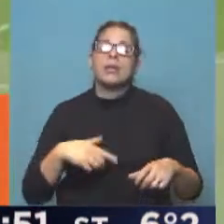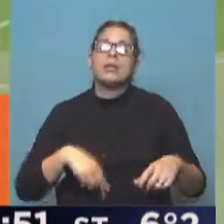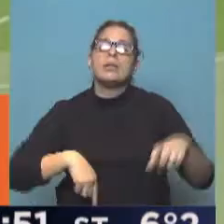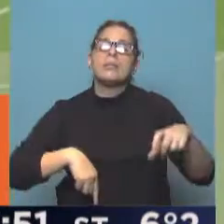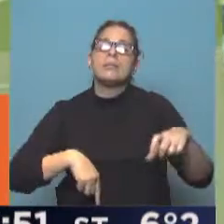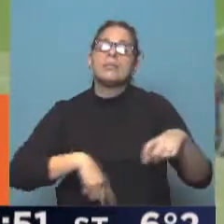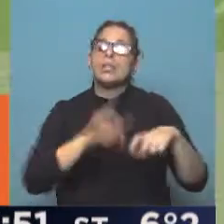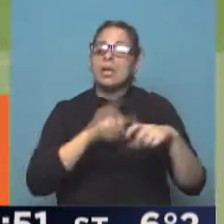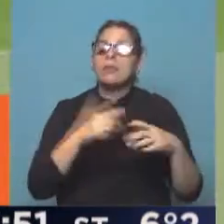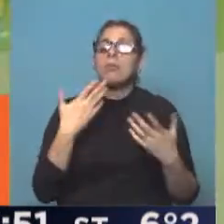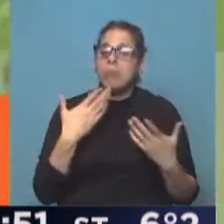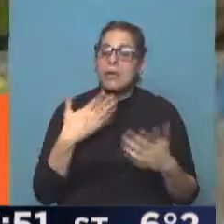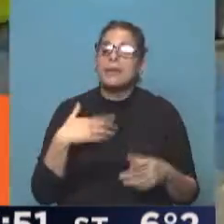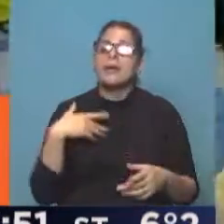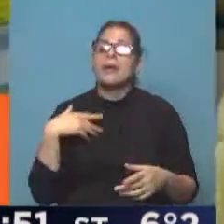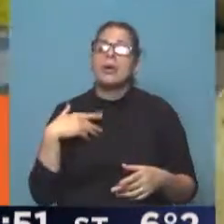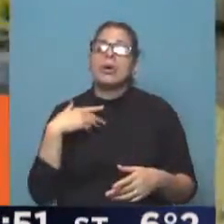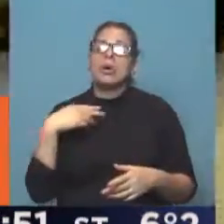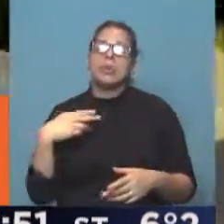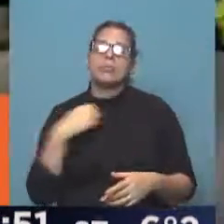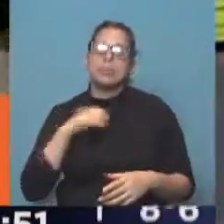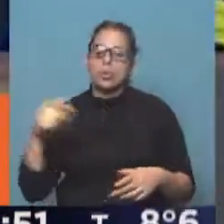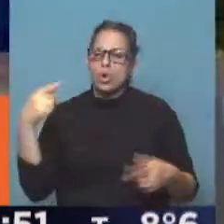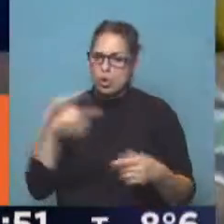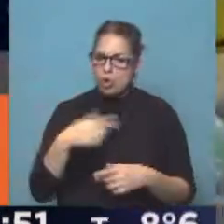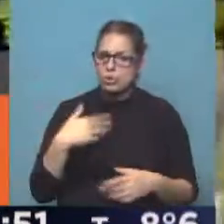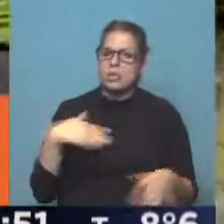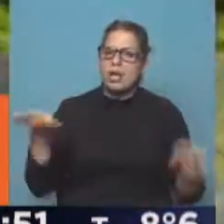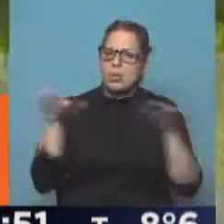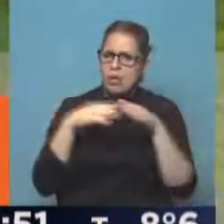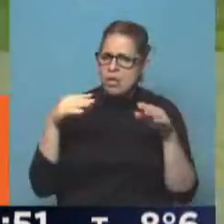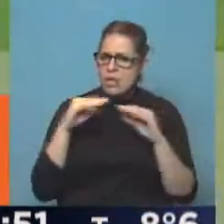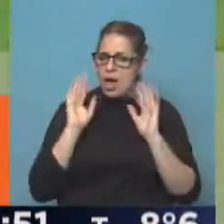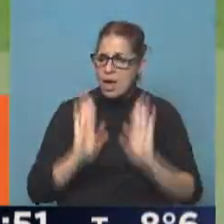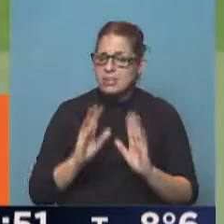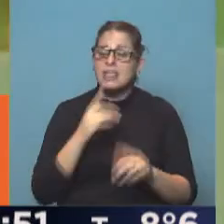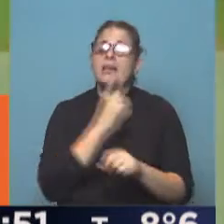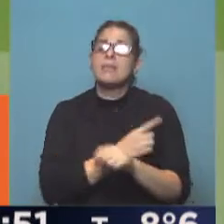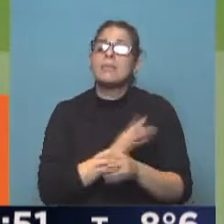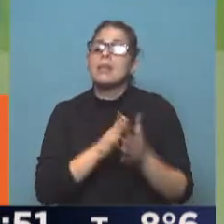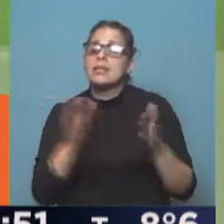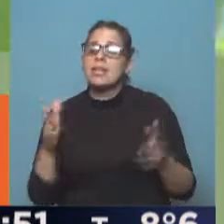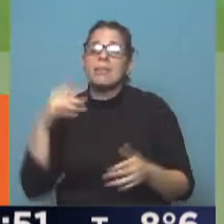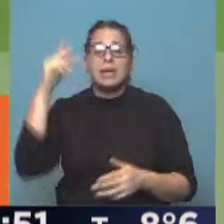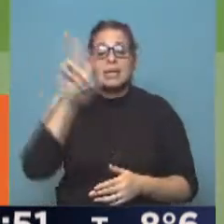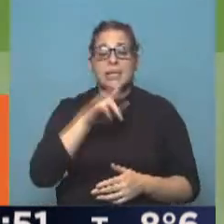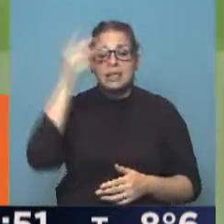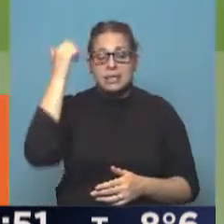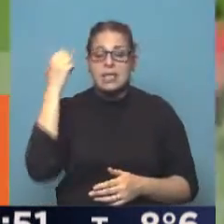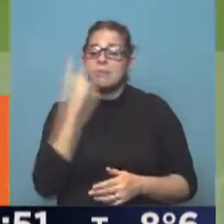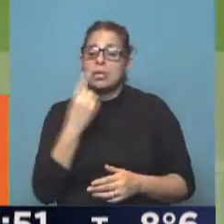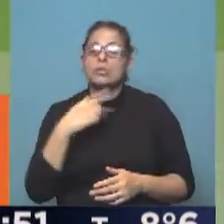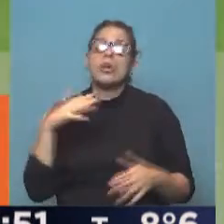Rodríguez y aparecía Marquinhos en contra para poner la igualdad definitiva. En esa primera etapa, 36 minutos, el partido que